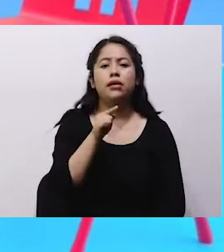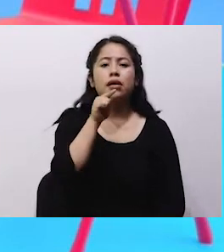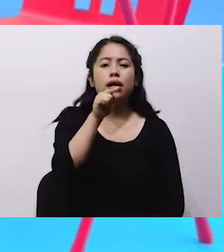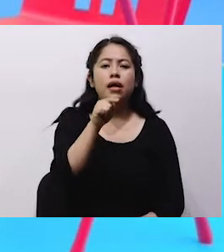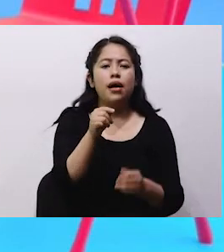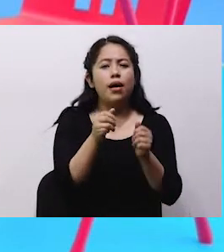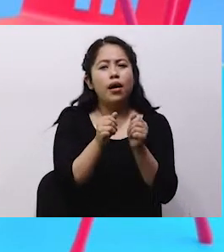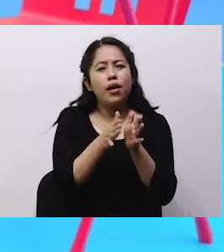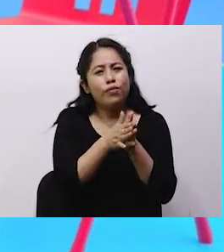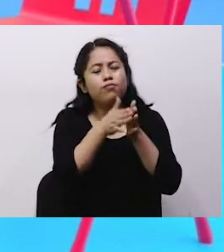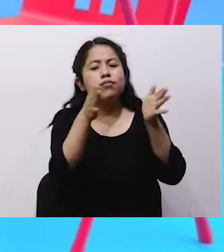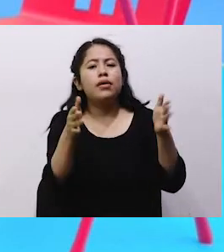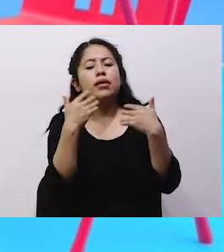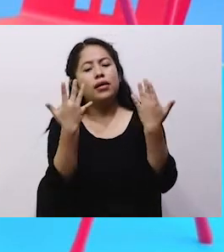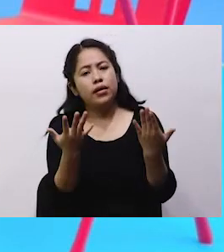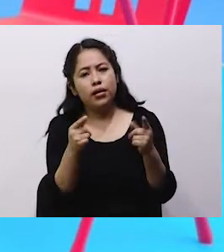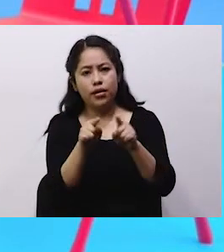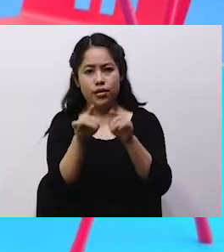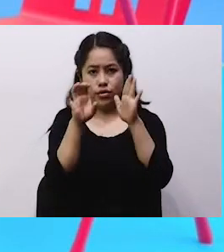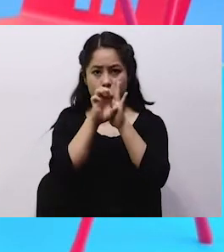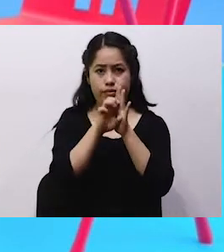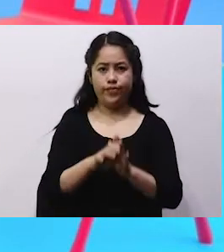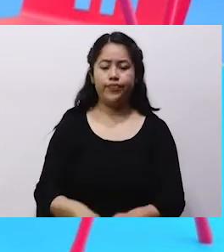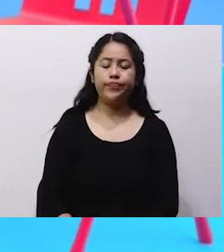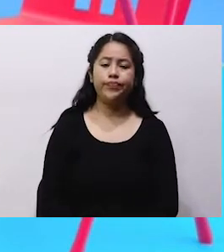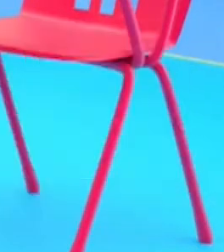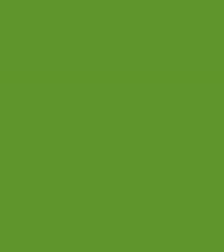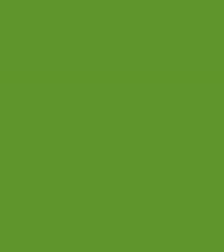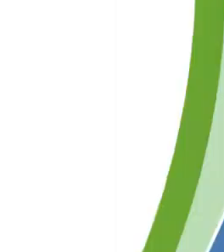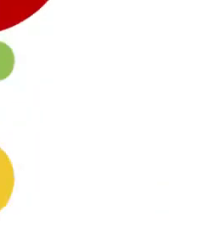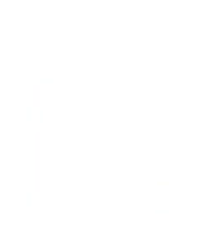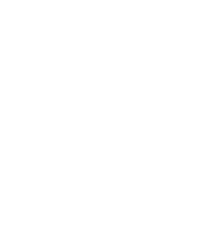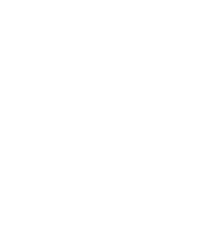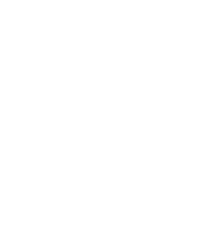mencionaremos las más comunes en los siguientes ejemplos.